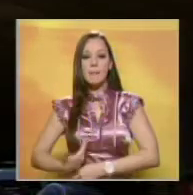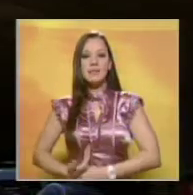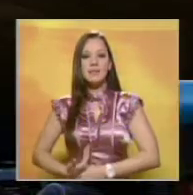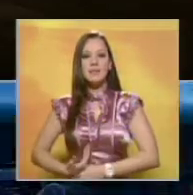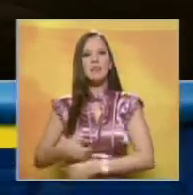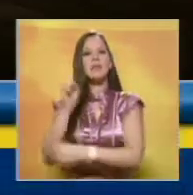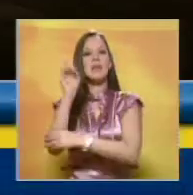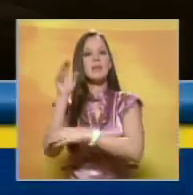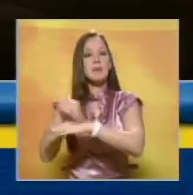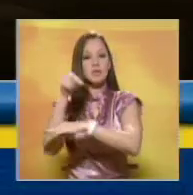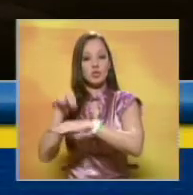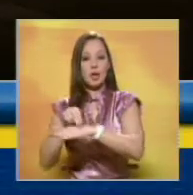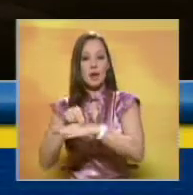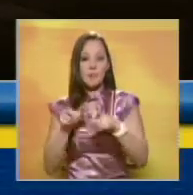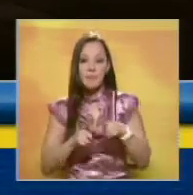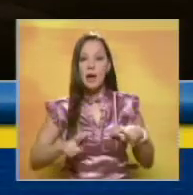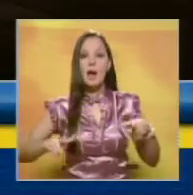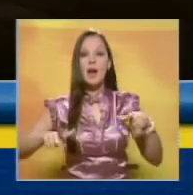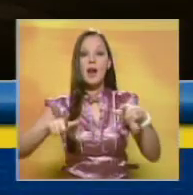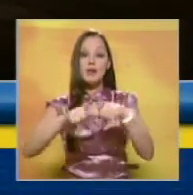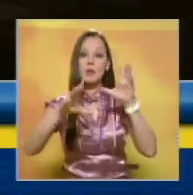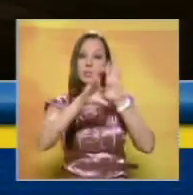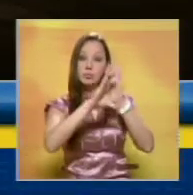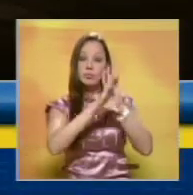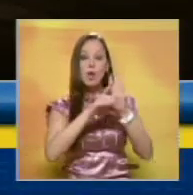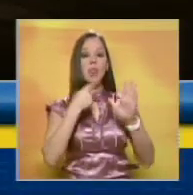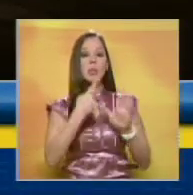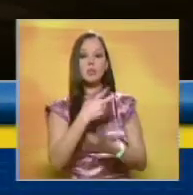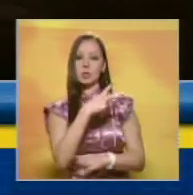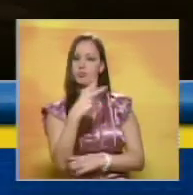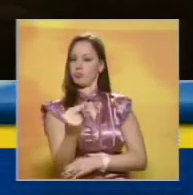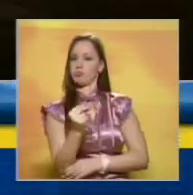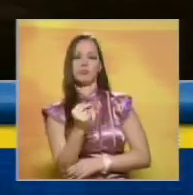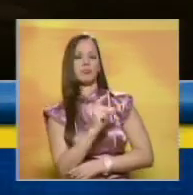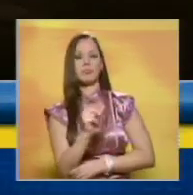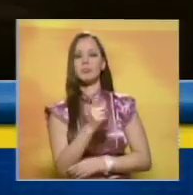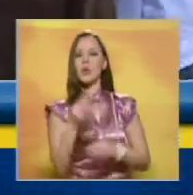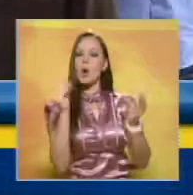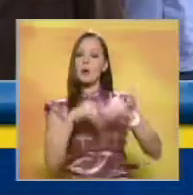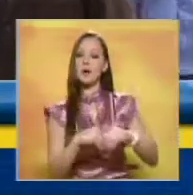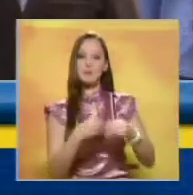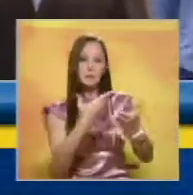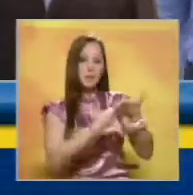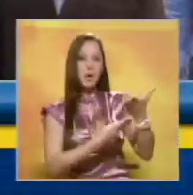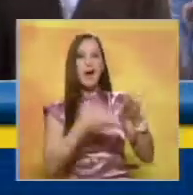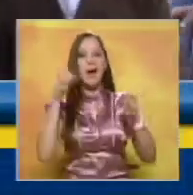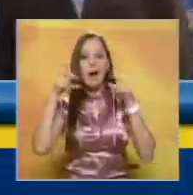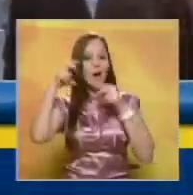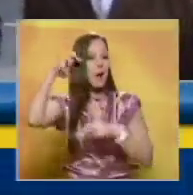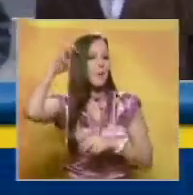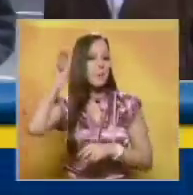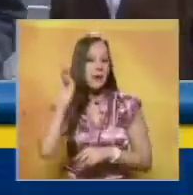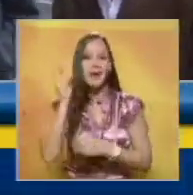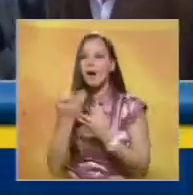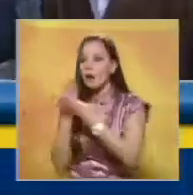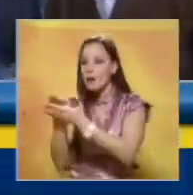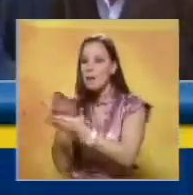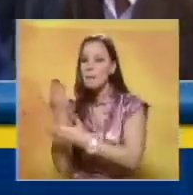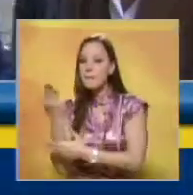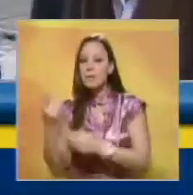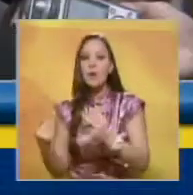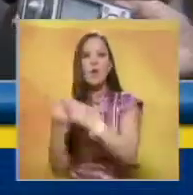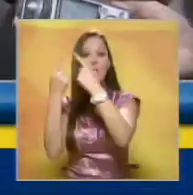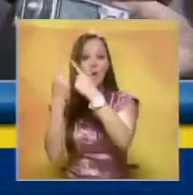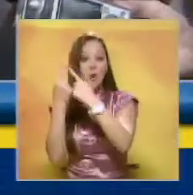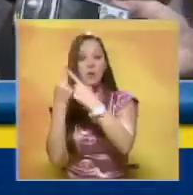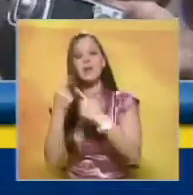Sala Constitucional, en ponencia conjunta, declaró improcedente la acción de amparo interpuesta por la ciudadana María Corina Machado contra el presidente de